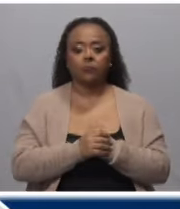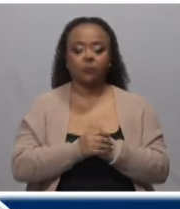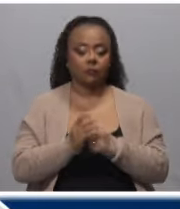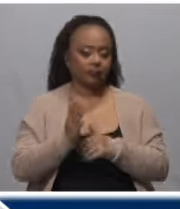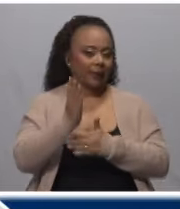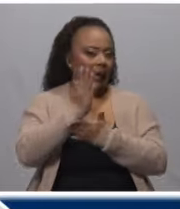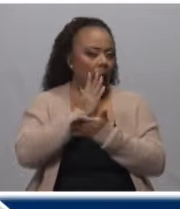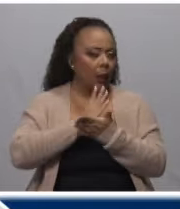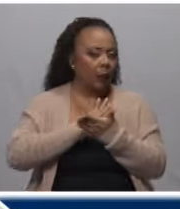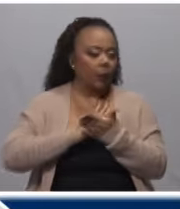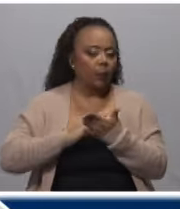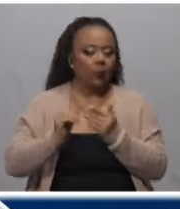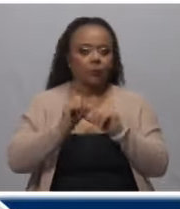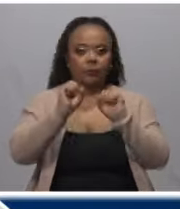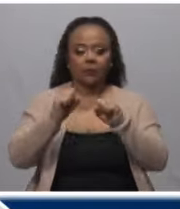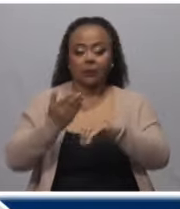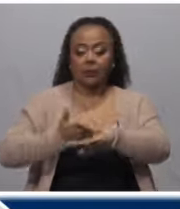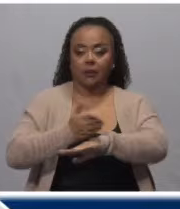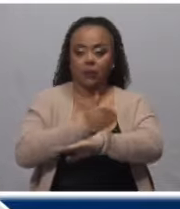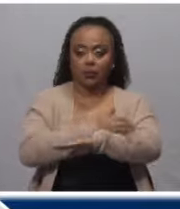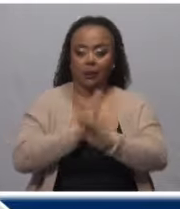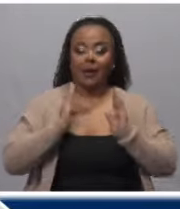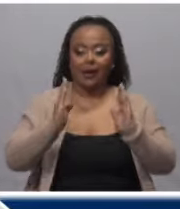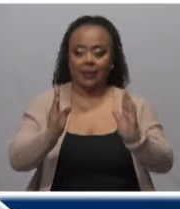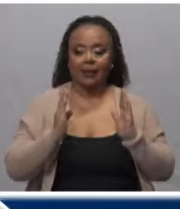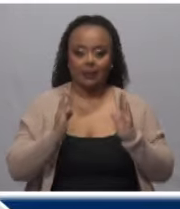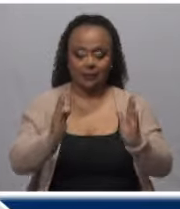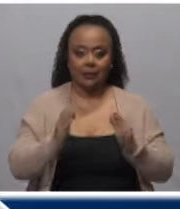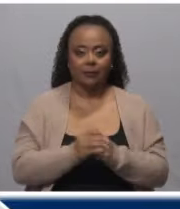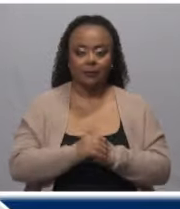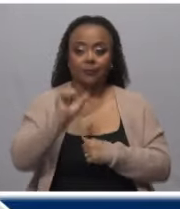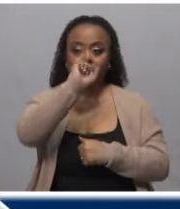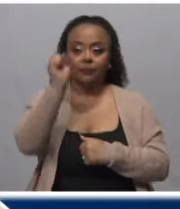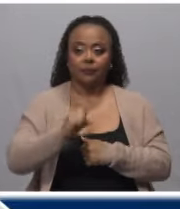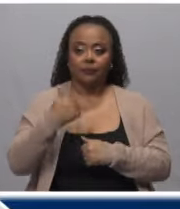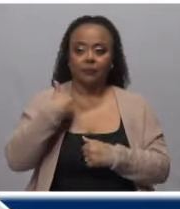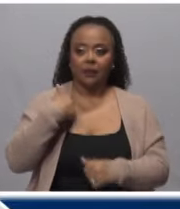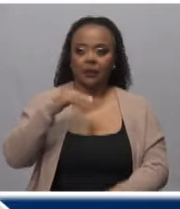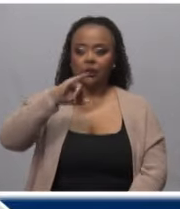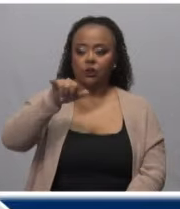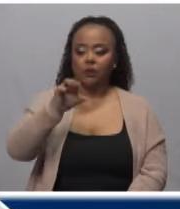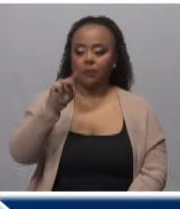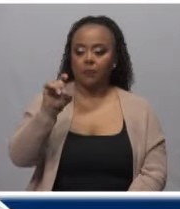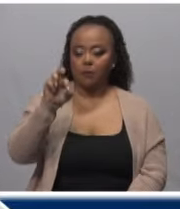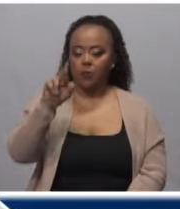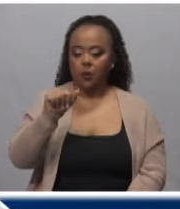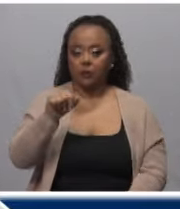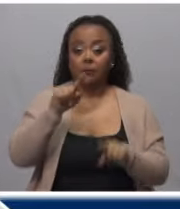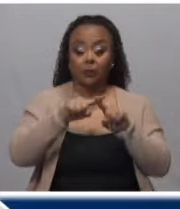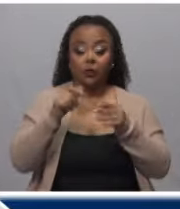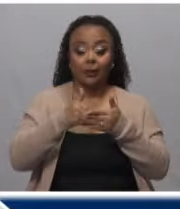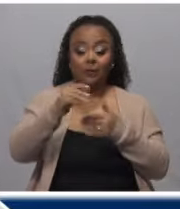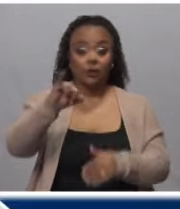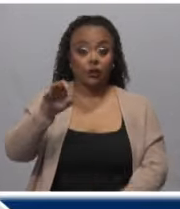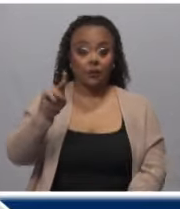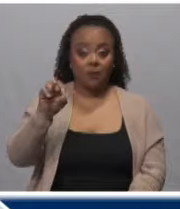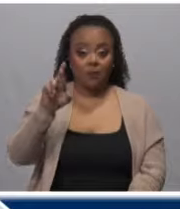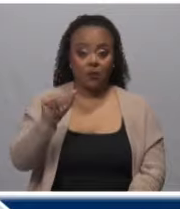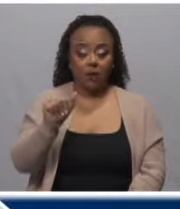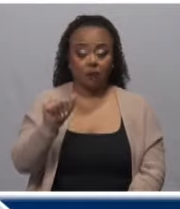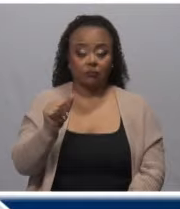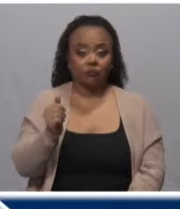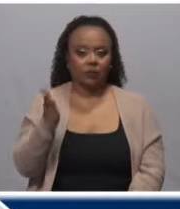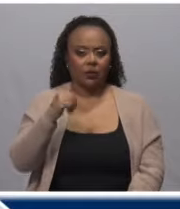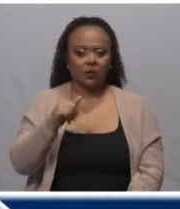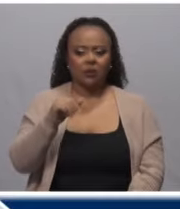alguna alguna posibilidad de mejora en las laterales sapriza tiene a Joseph Mora pero después de josep mora no encontrar lo de